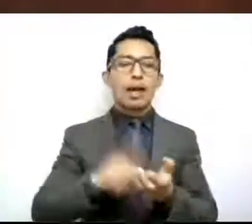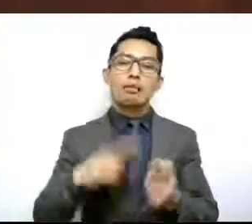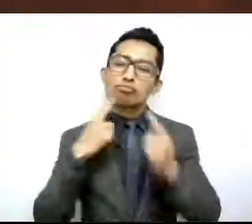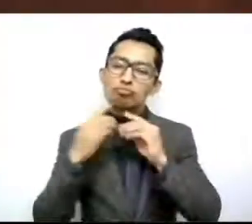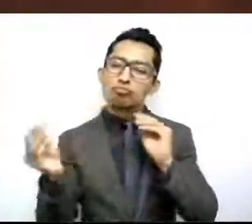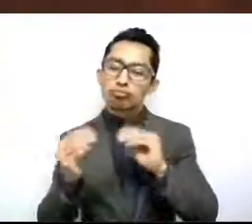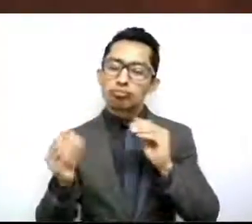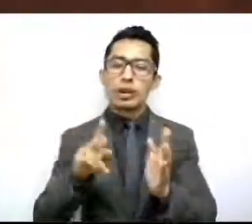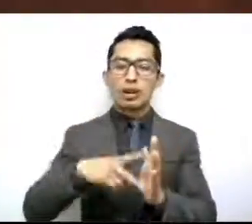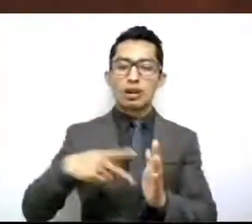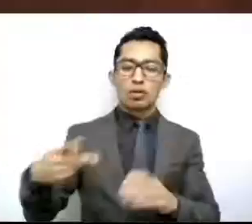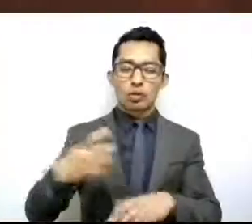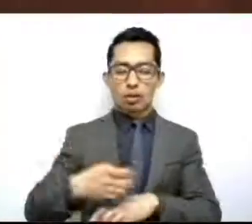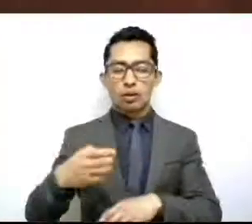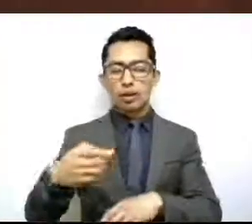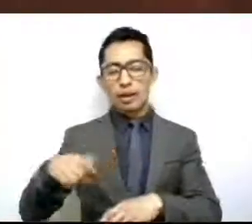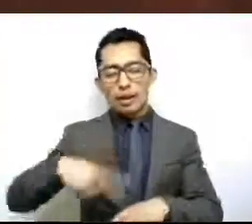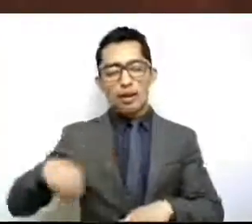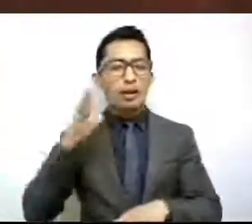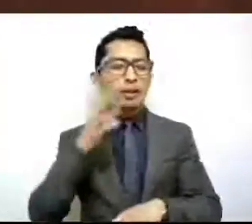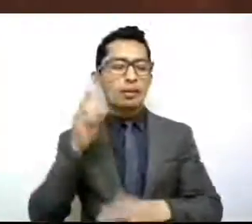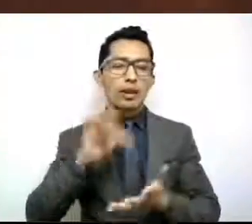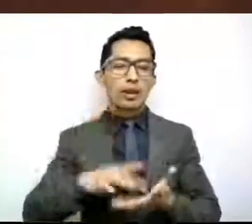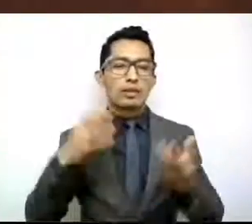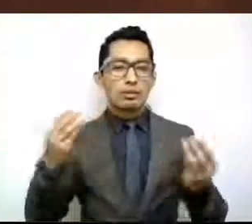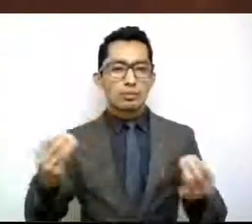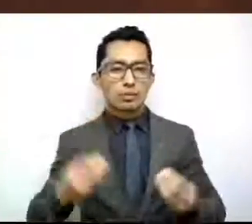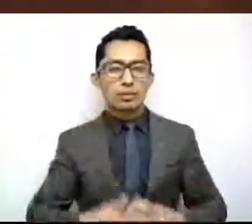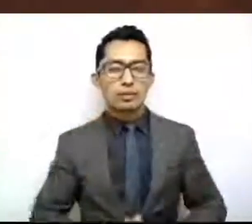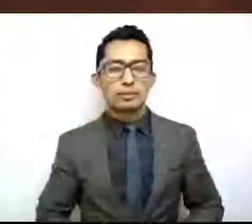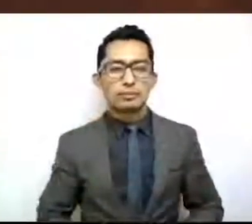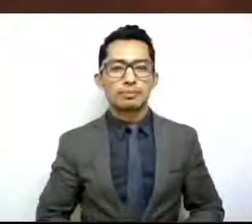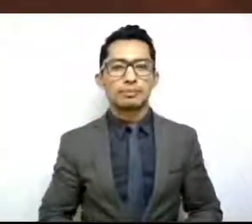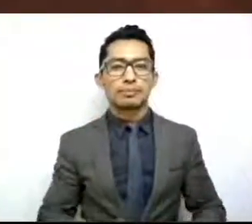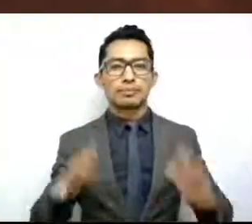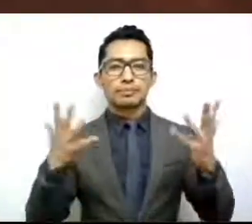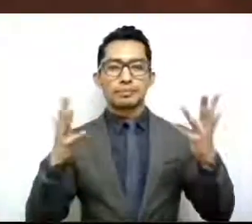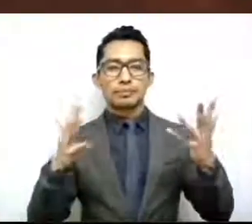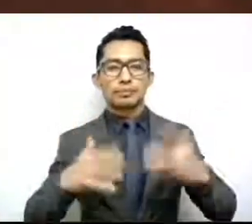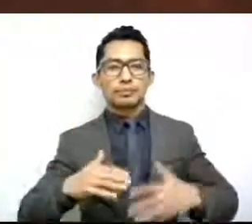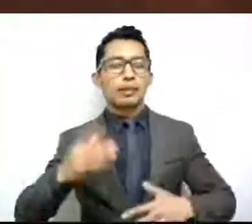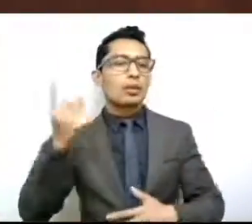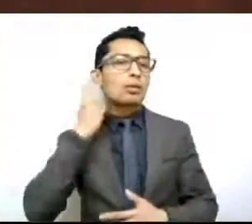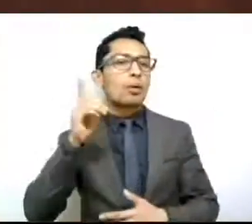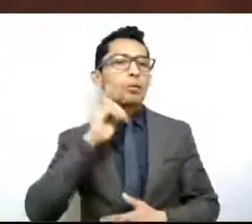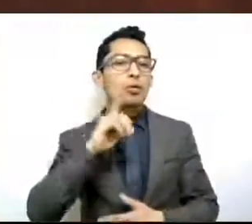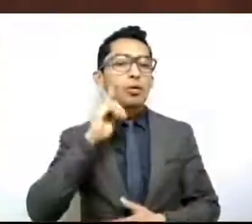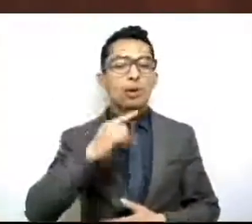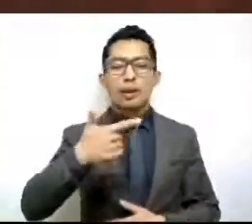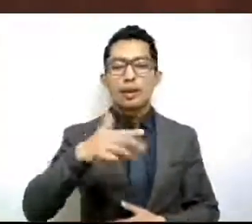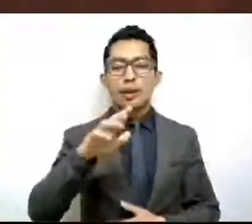la Gaceta Parlamentaria. Muchas gracias. Gracias, diputada Grete.